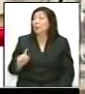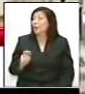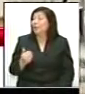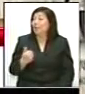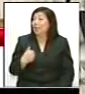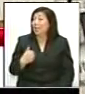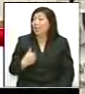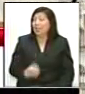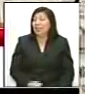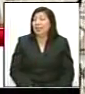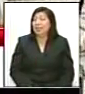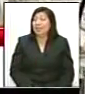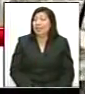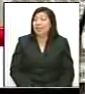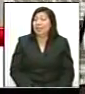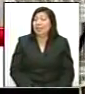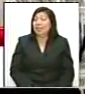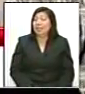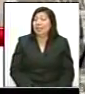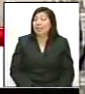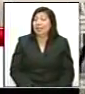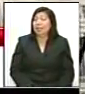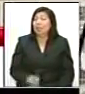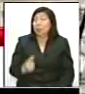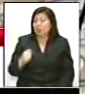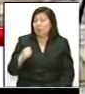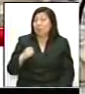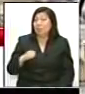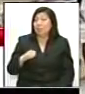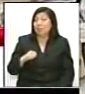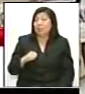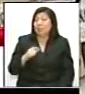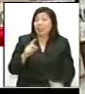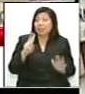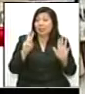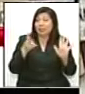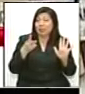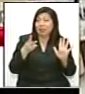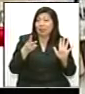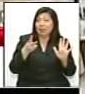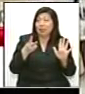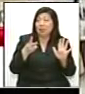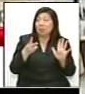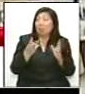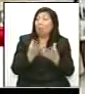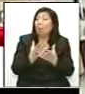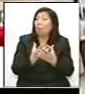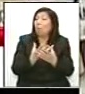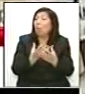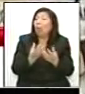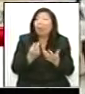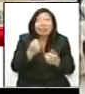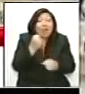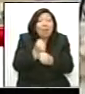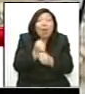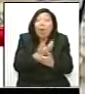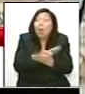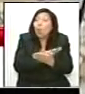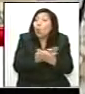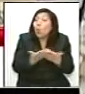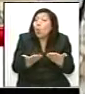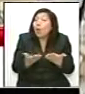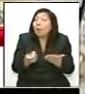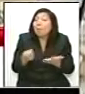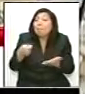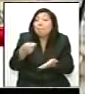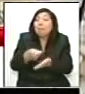corresponde. En el caso de uno de los municipios hay 7.000 fantasmas en las planillas que están exigiendo que se